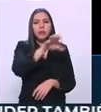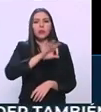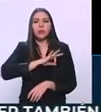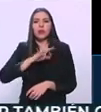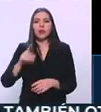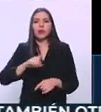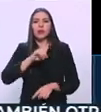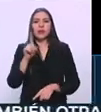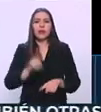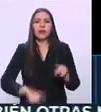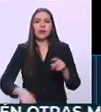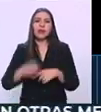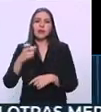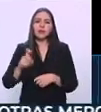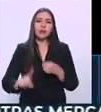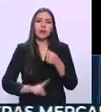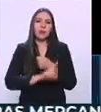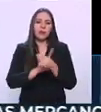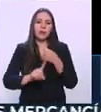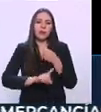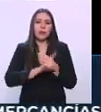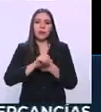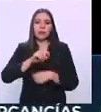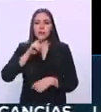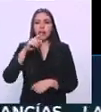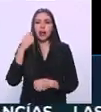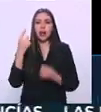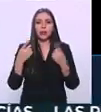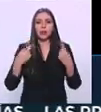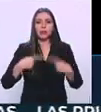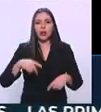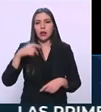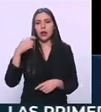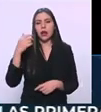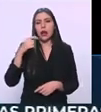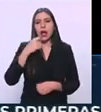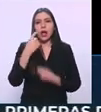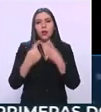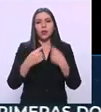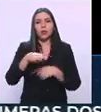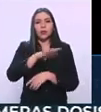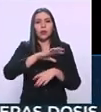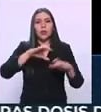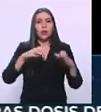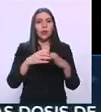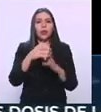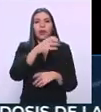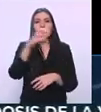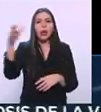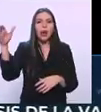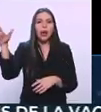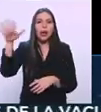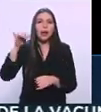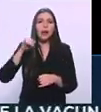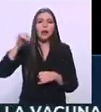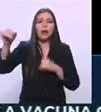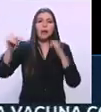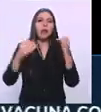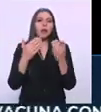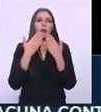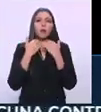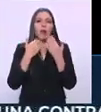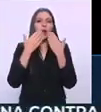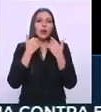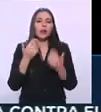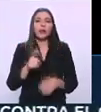resuelvan también este terrible rezago en el cual se encuentran algunas comunidades rurales sin acceso justo